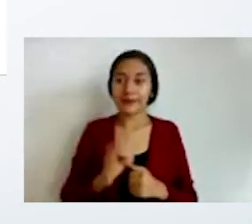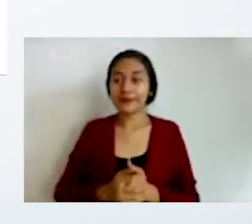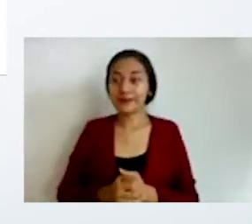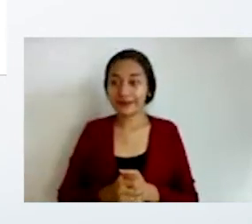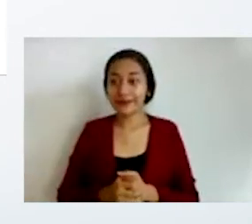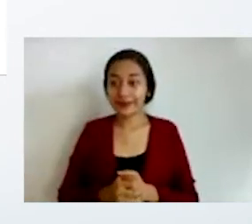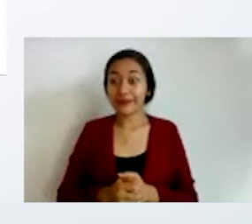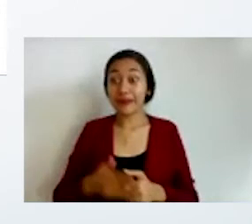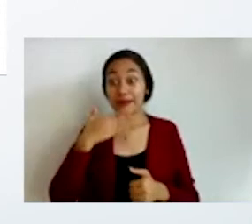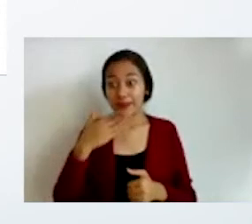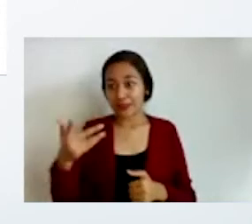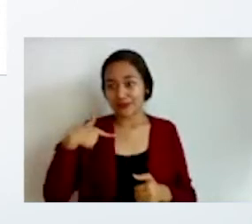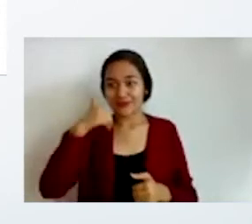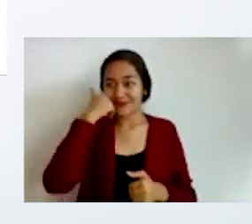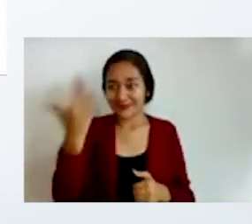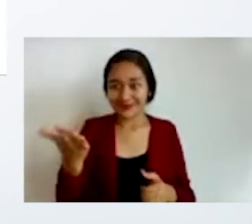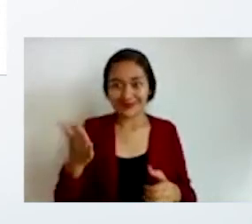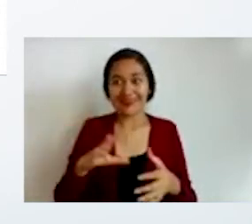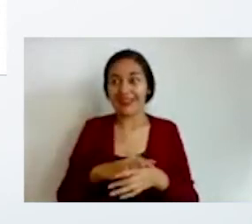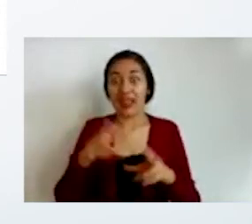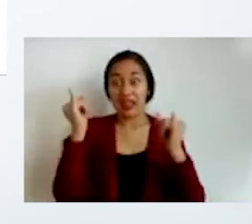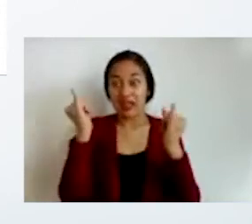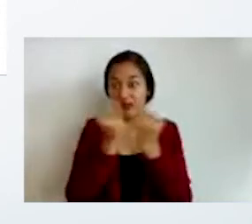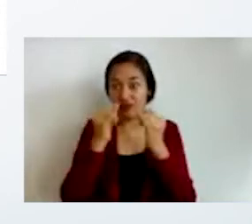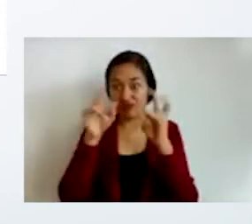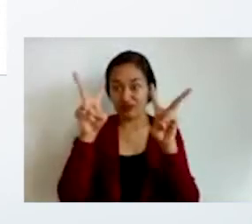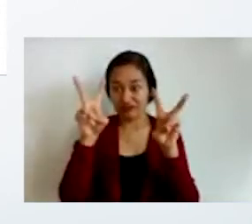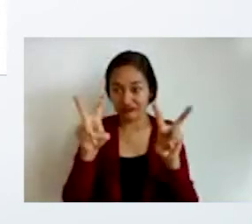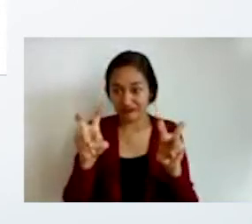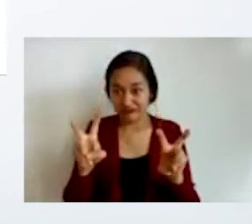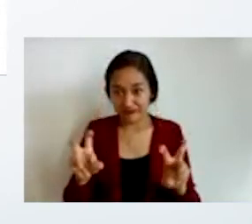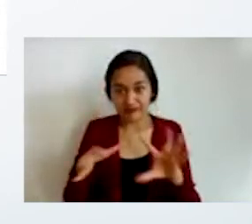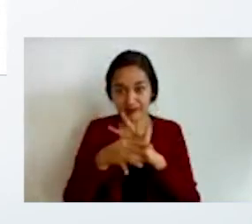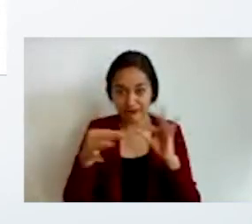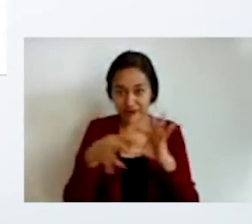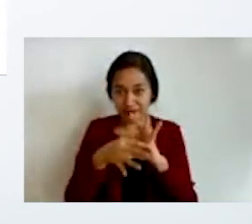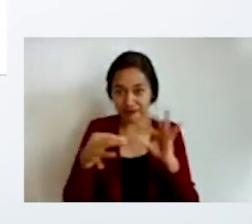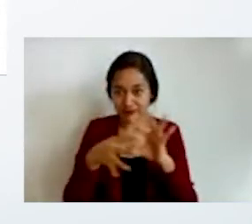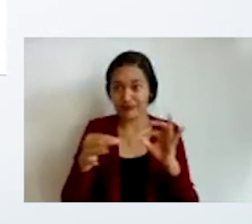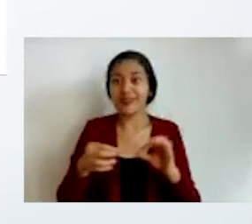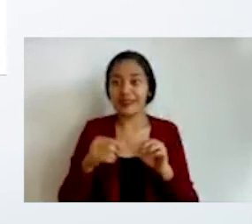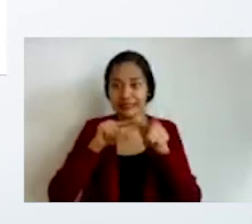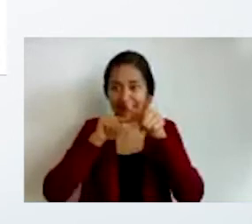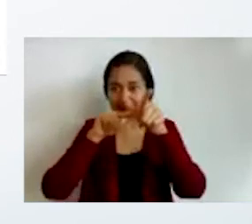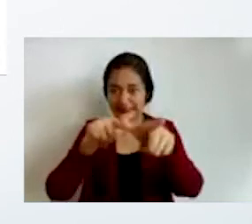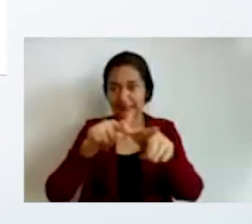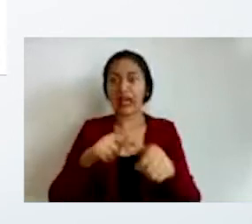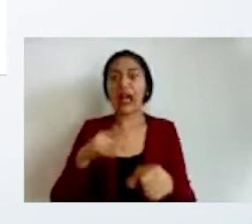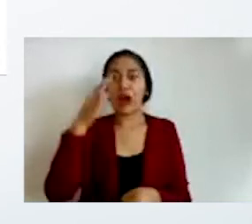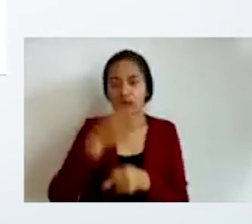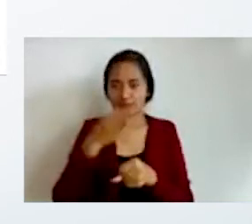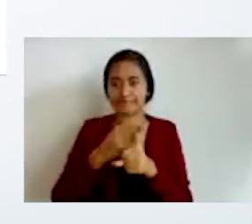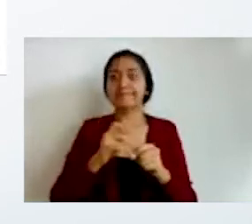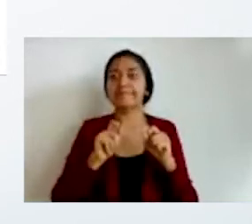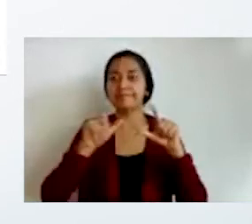ya quisiera aquí irme a otro escenario. Déjenme que busque este que está aquí.